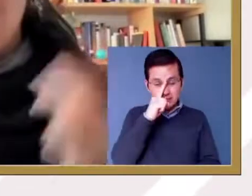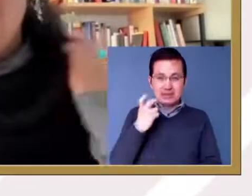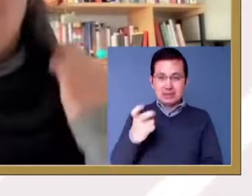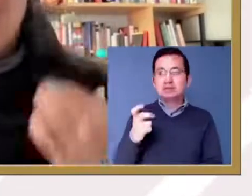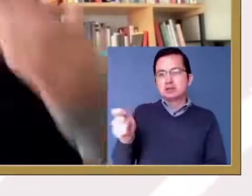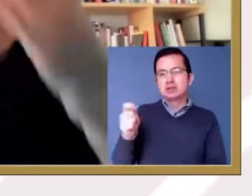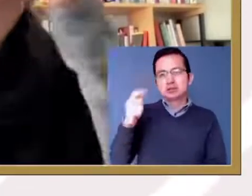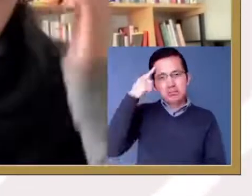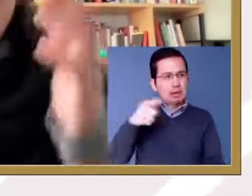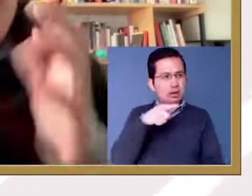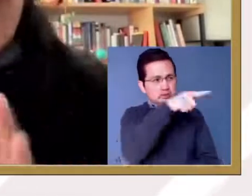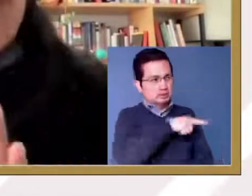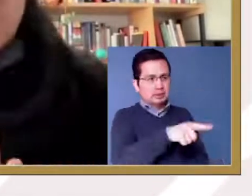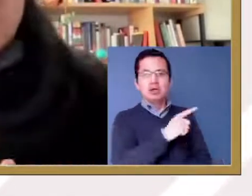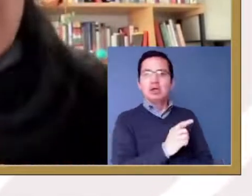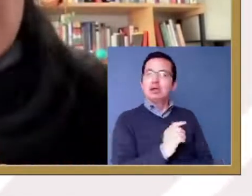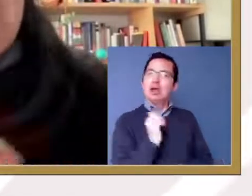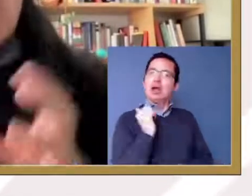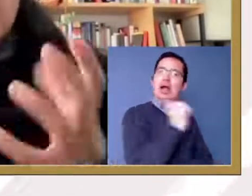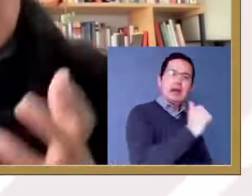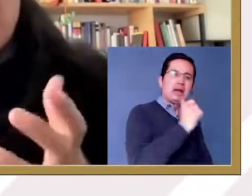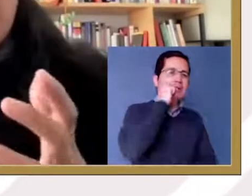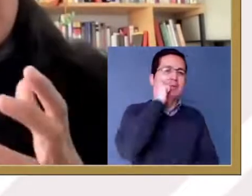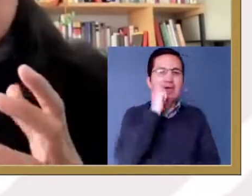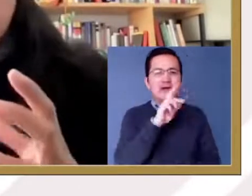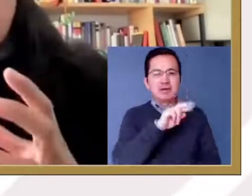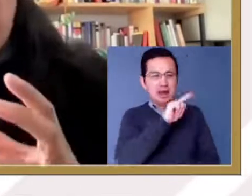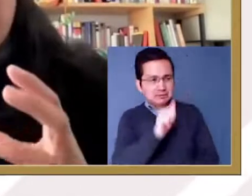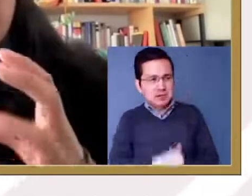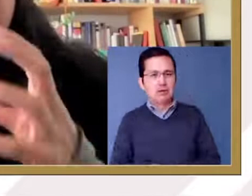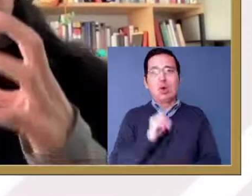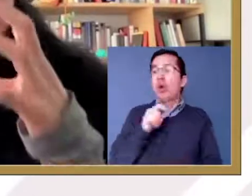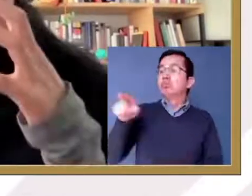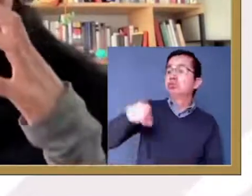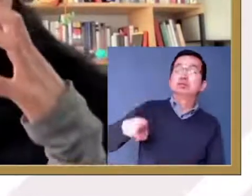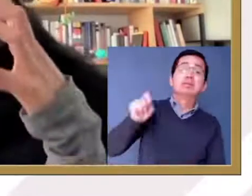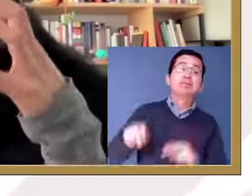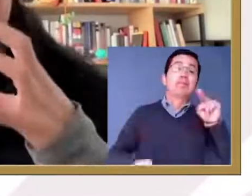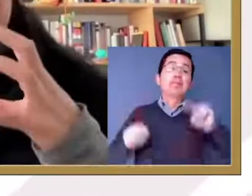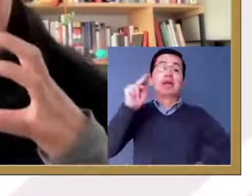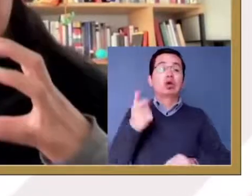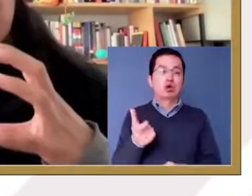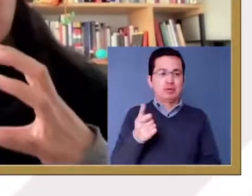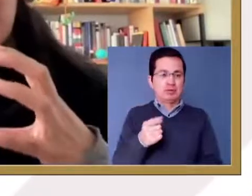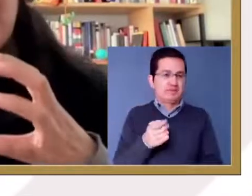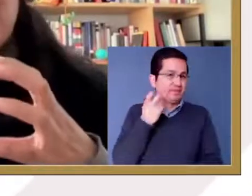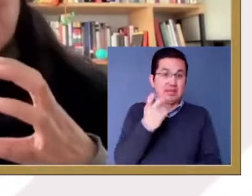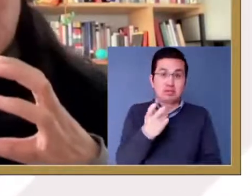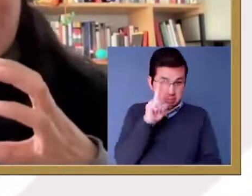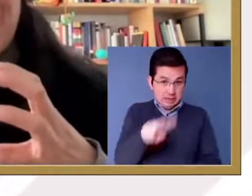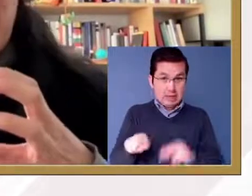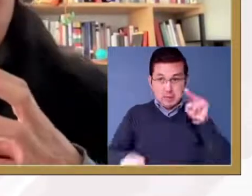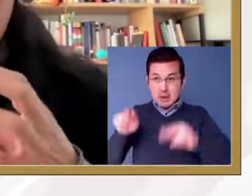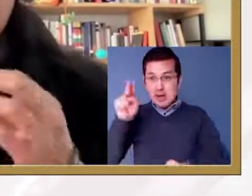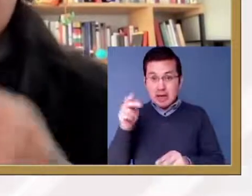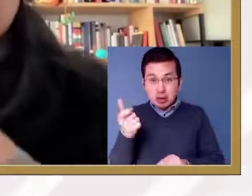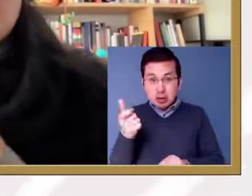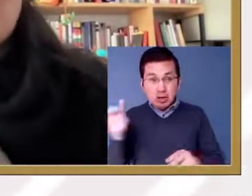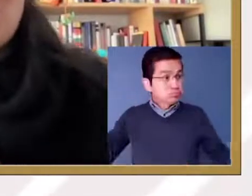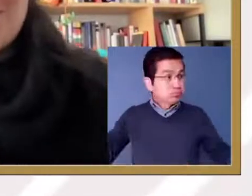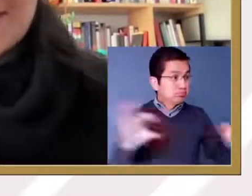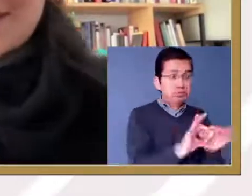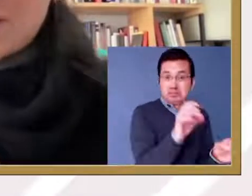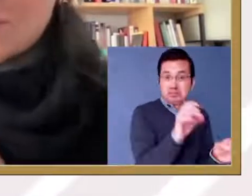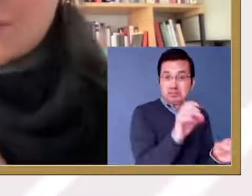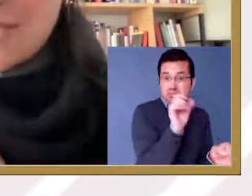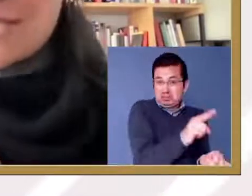étnico-racial con clase social, porque por desigualdad estructural están asociadas en la percepción de las personas, ¿no? Pero entonces